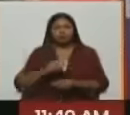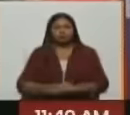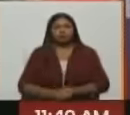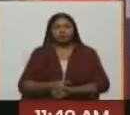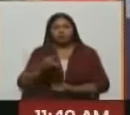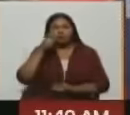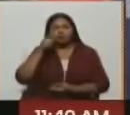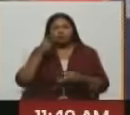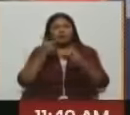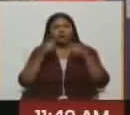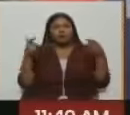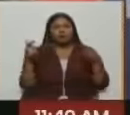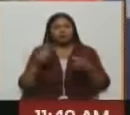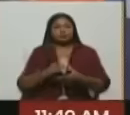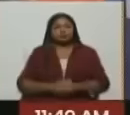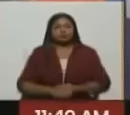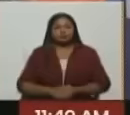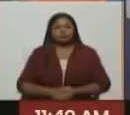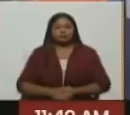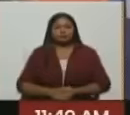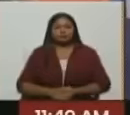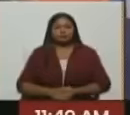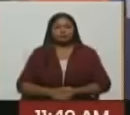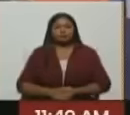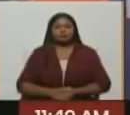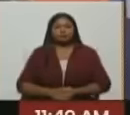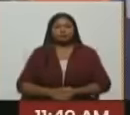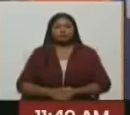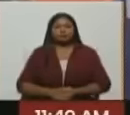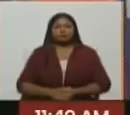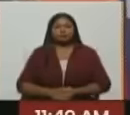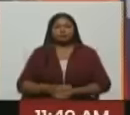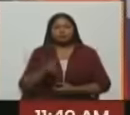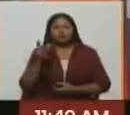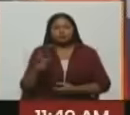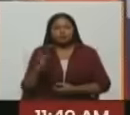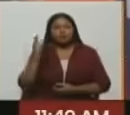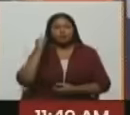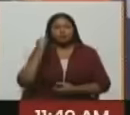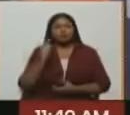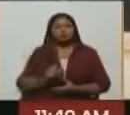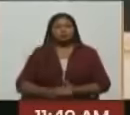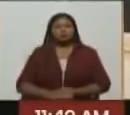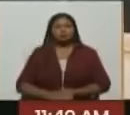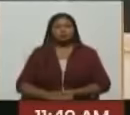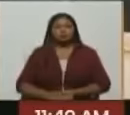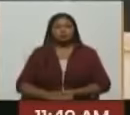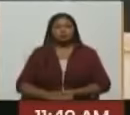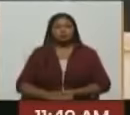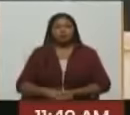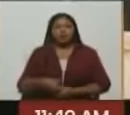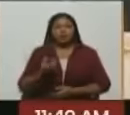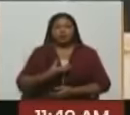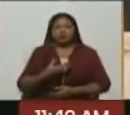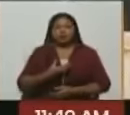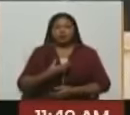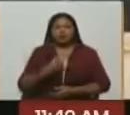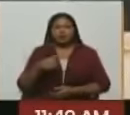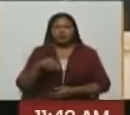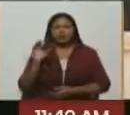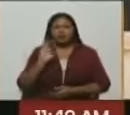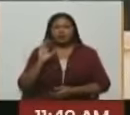general, ciudadana almirante en jefa Carmen Teresa Meléndez Rivas,